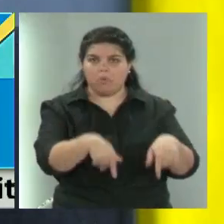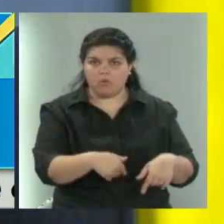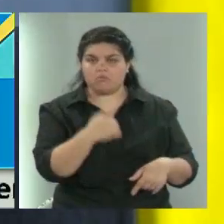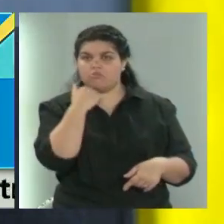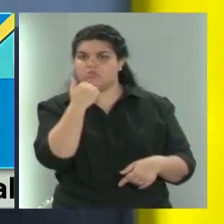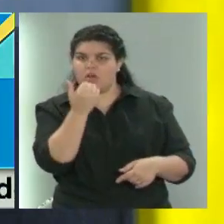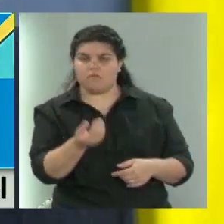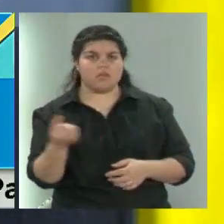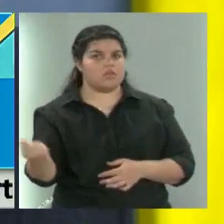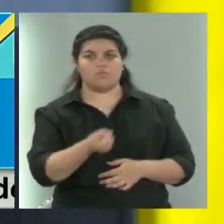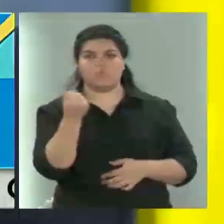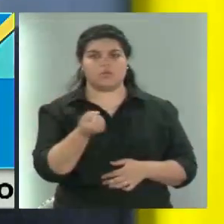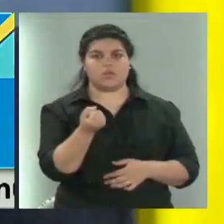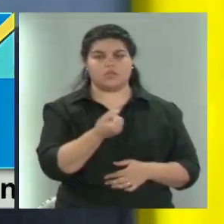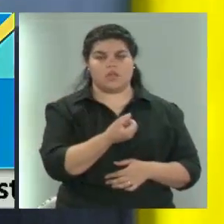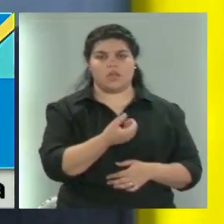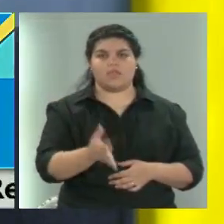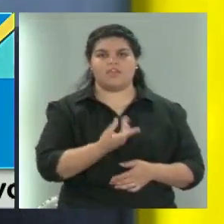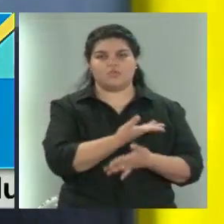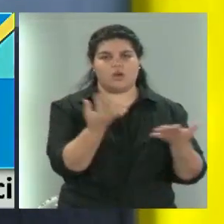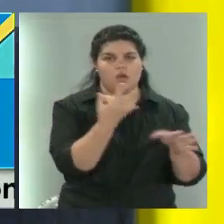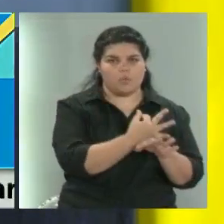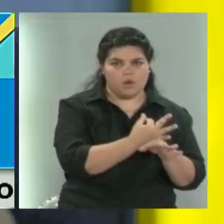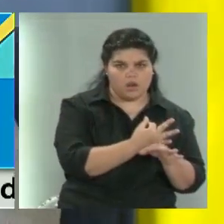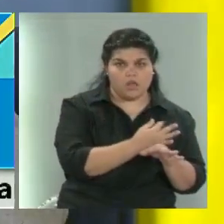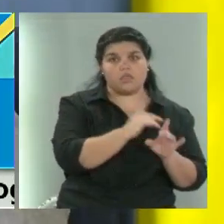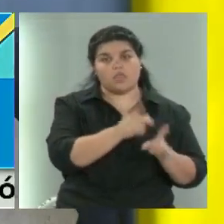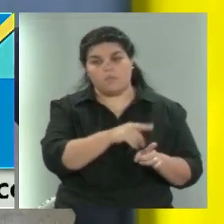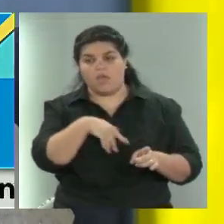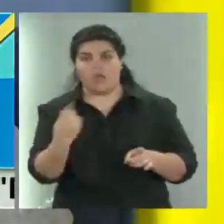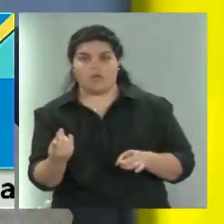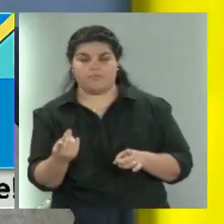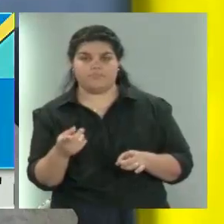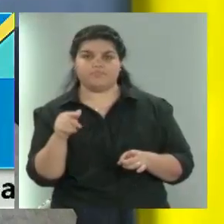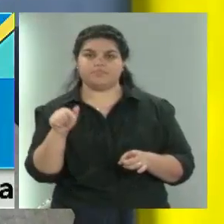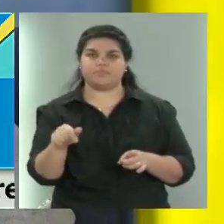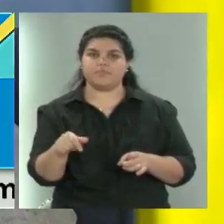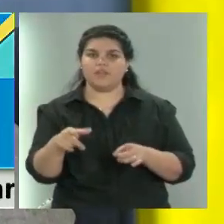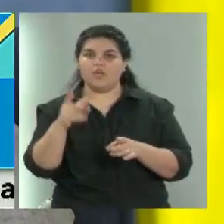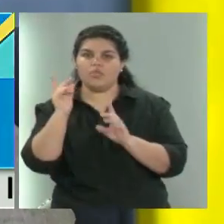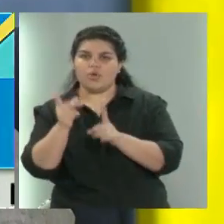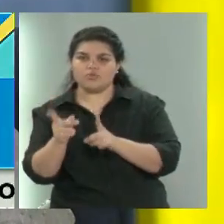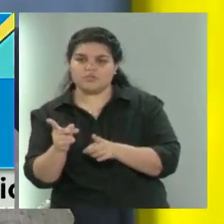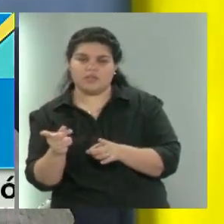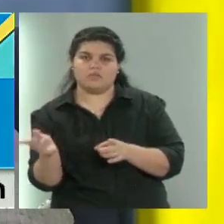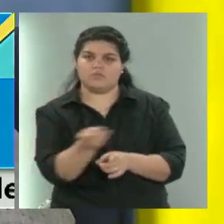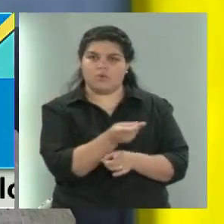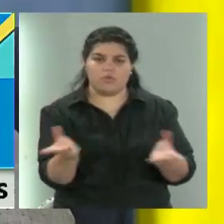el gobierno escolar con el docente, no se lo puede desprender y darle mucha participación. Y yo creo que es una de las cosas